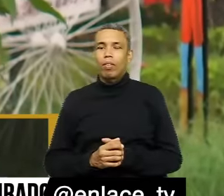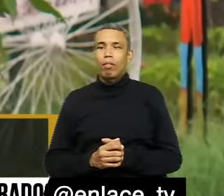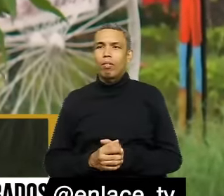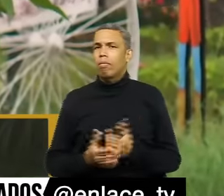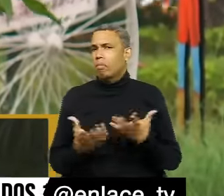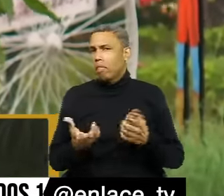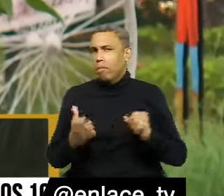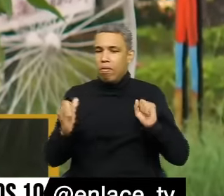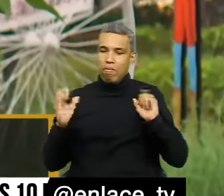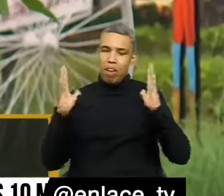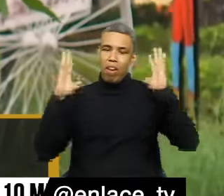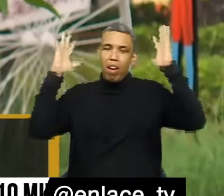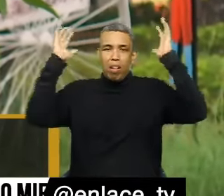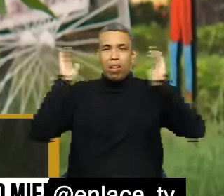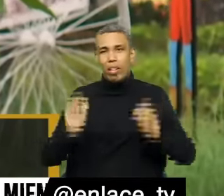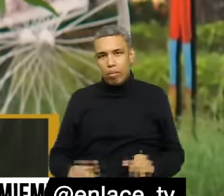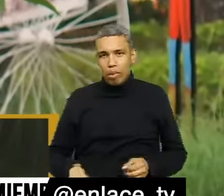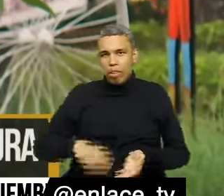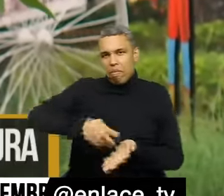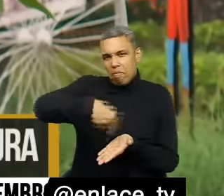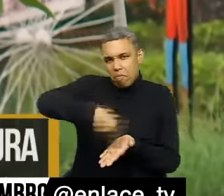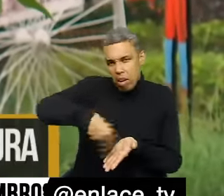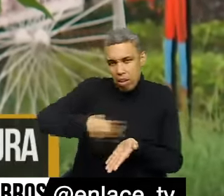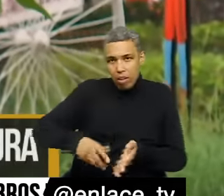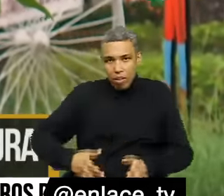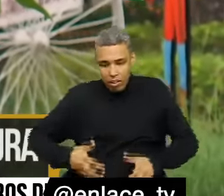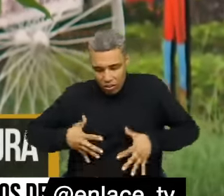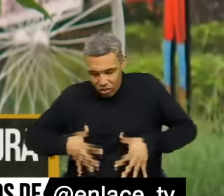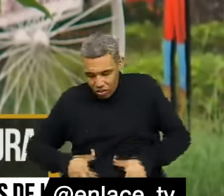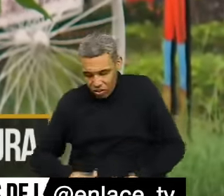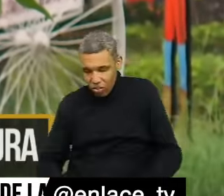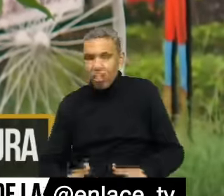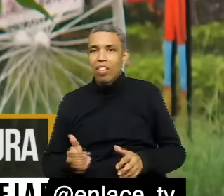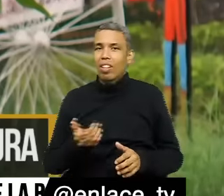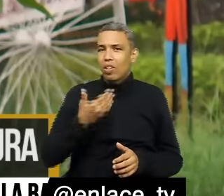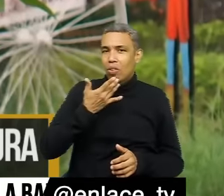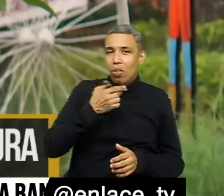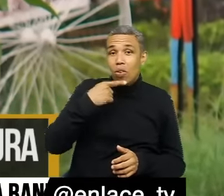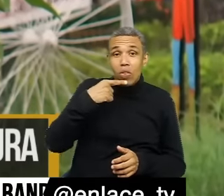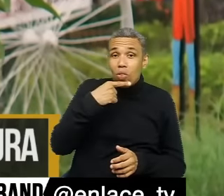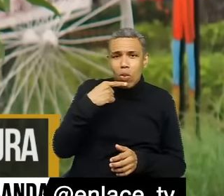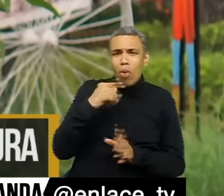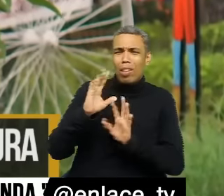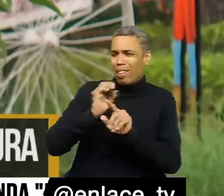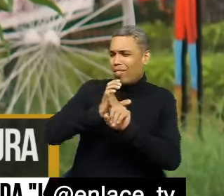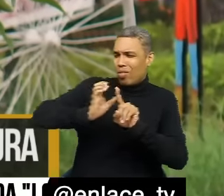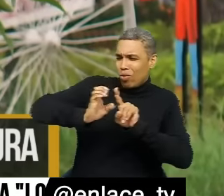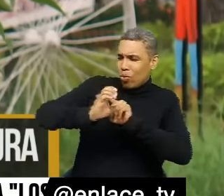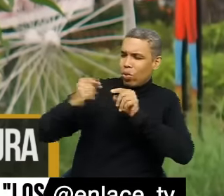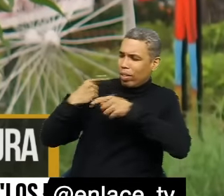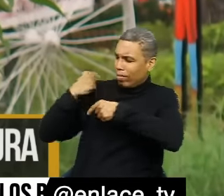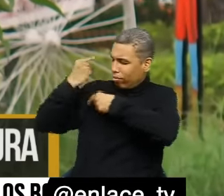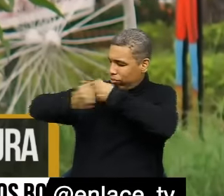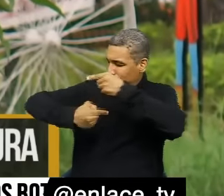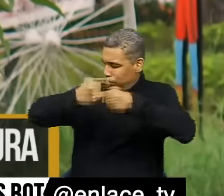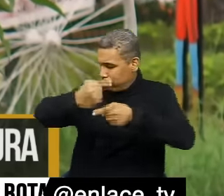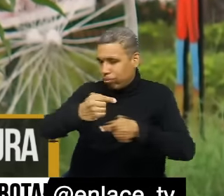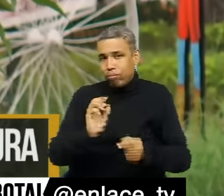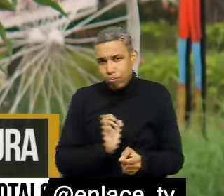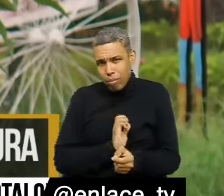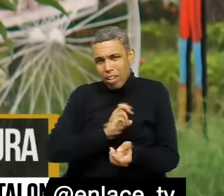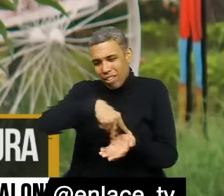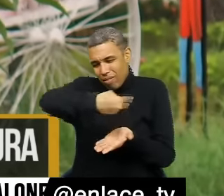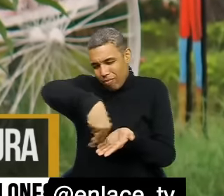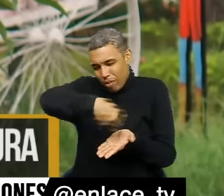Colorada es asentar en Barranca Bermeja ese sentimiento por ese patrimonio musical dancístico que es la pollera